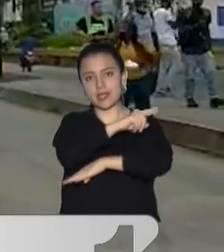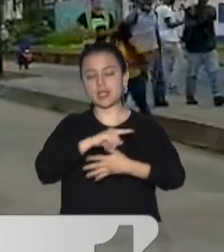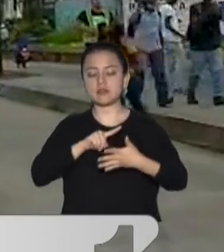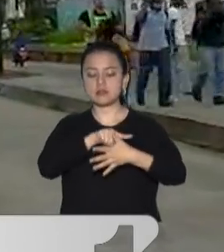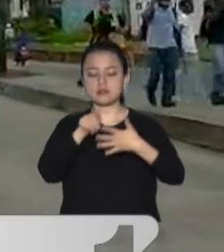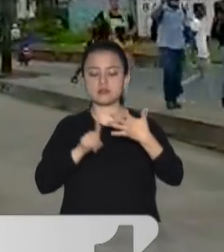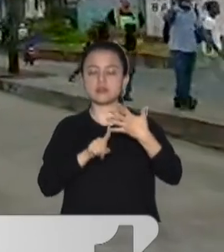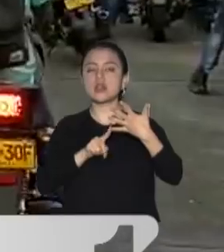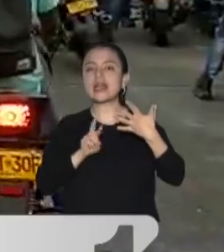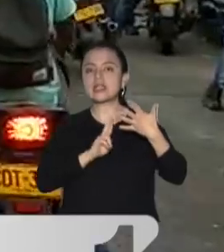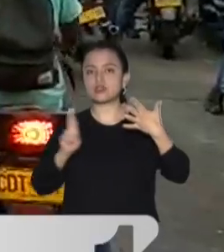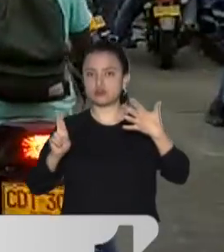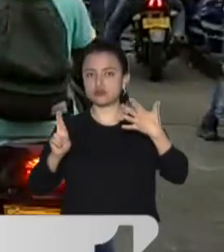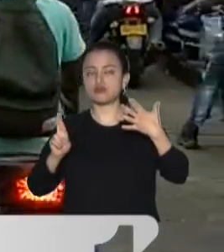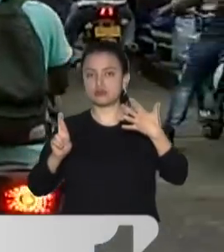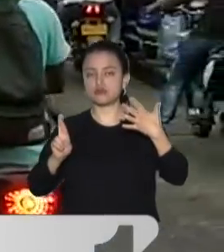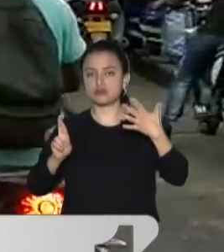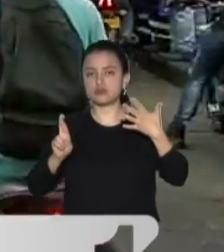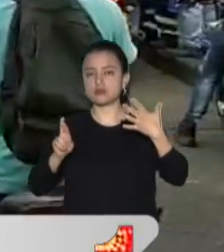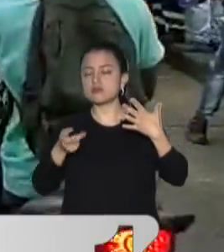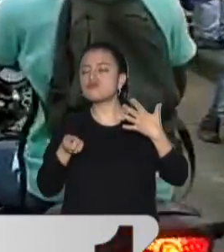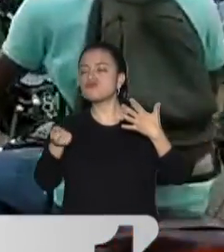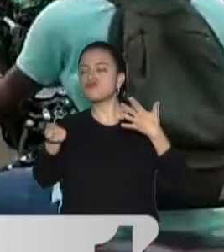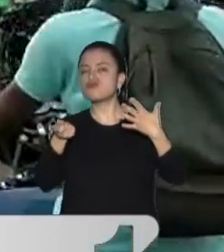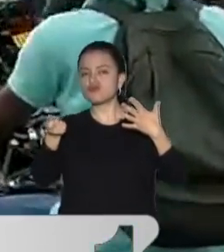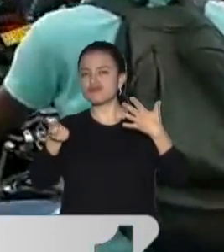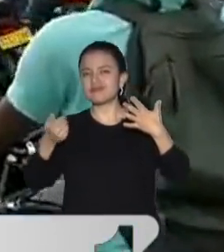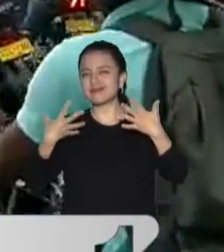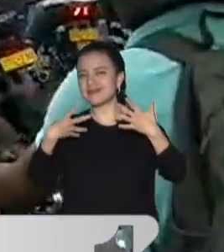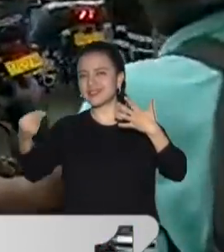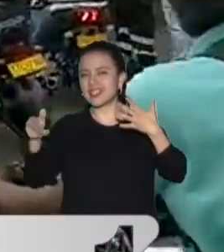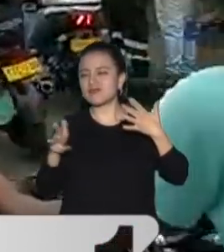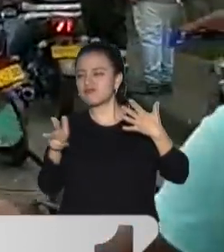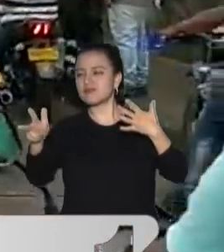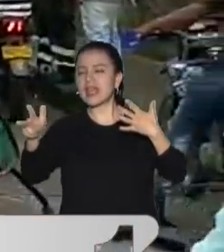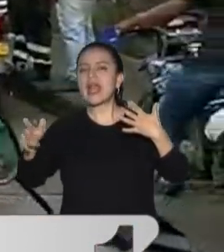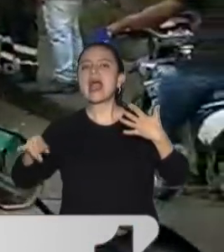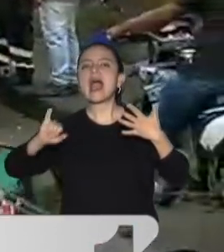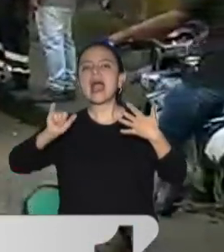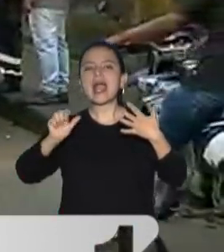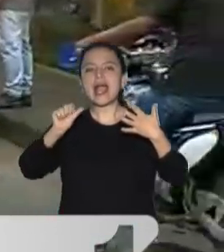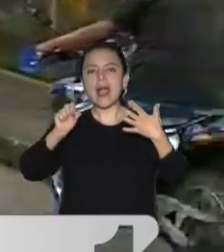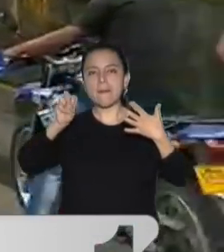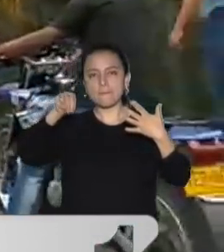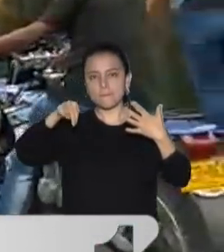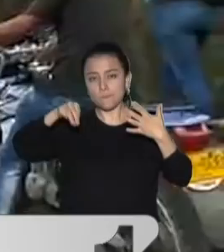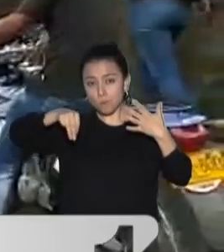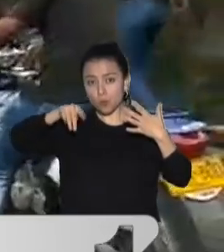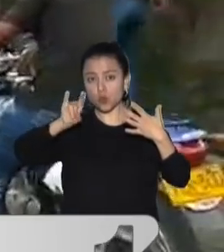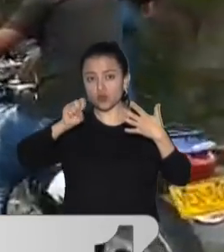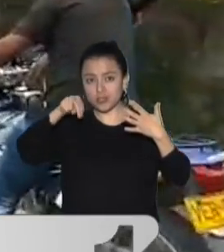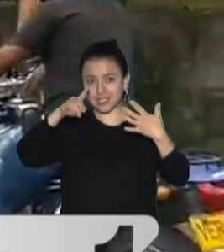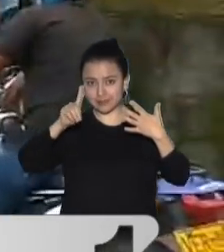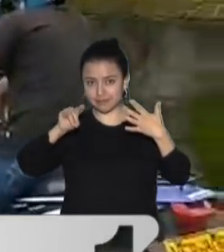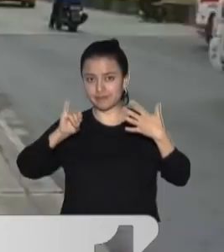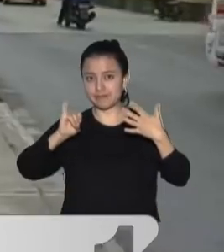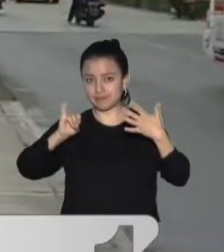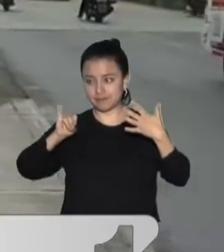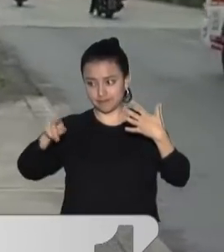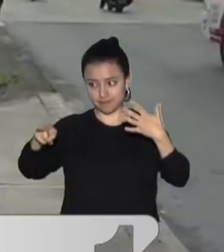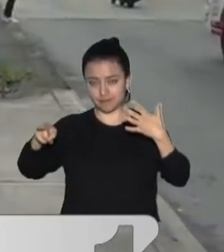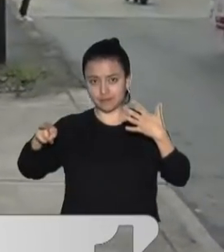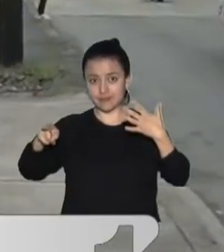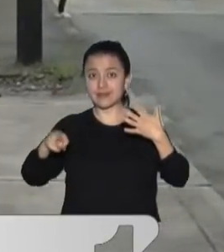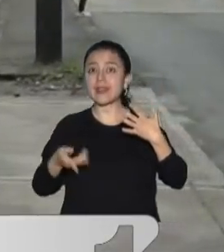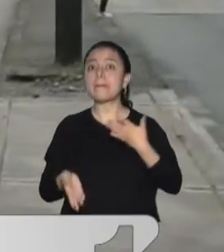y en el sur de la ciudad, hacia las salidas al municipio de Jamundí. También hoy hay varios bloqueos en el